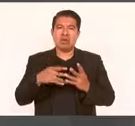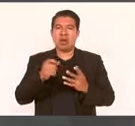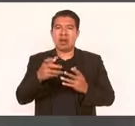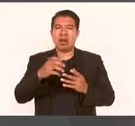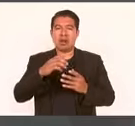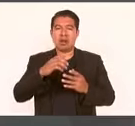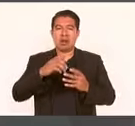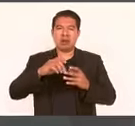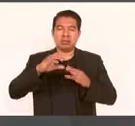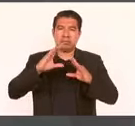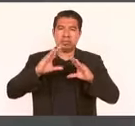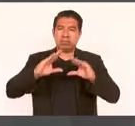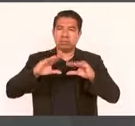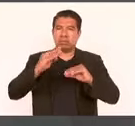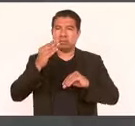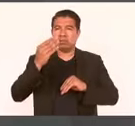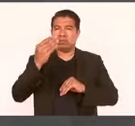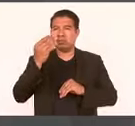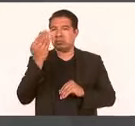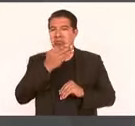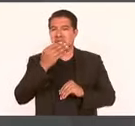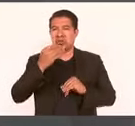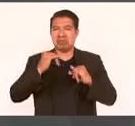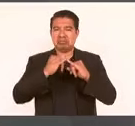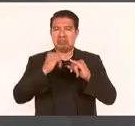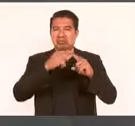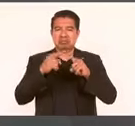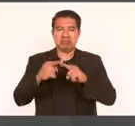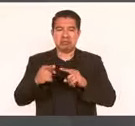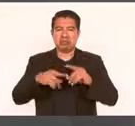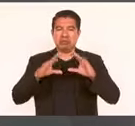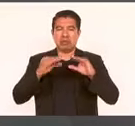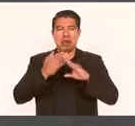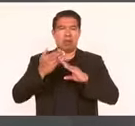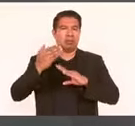tiempos iniciales de la colonia,